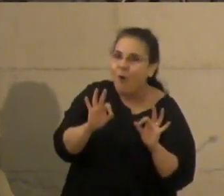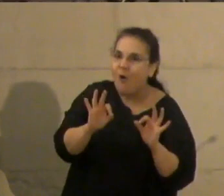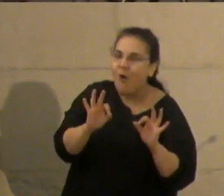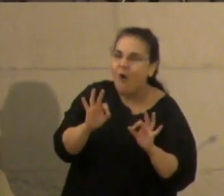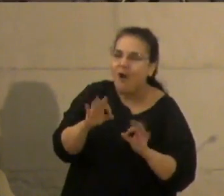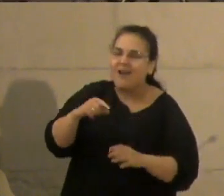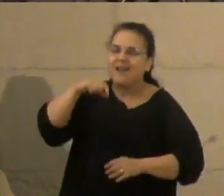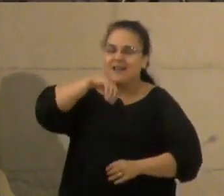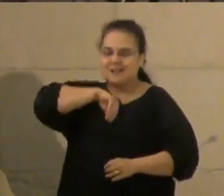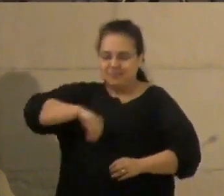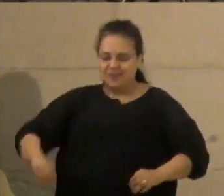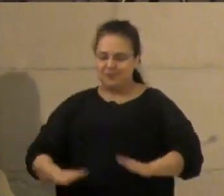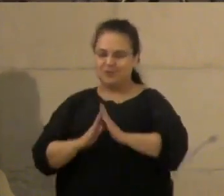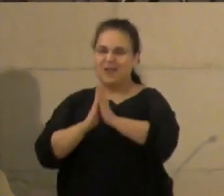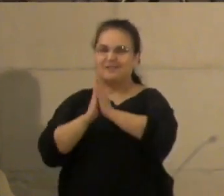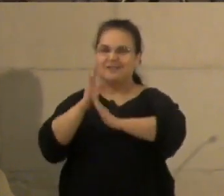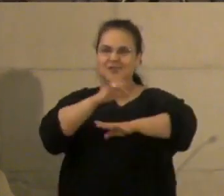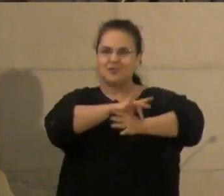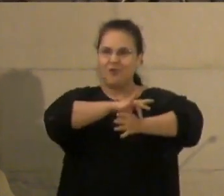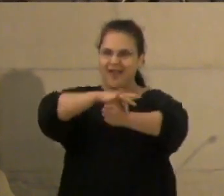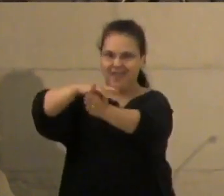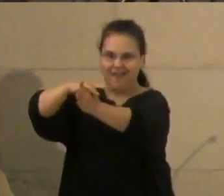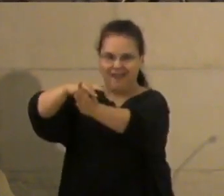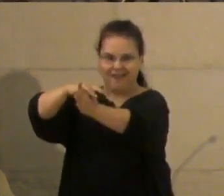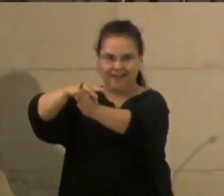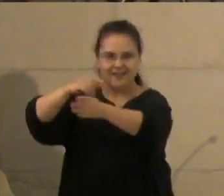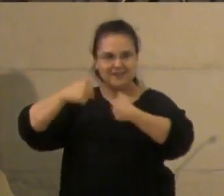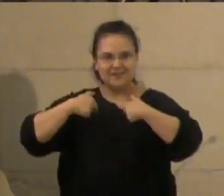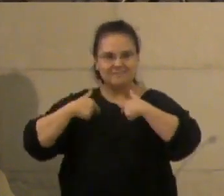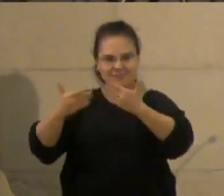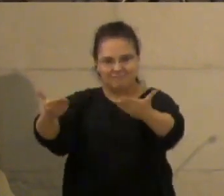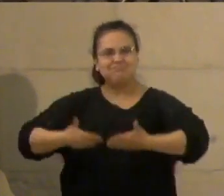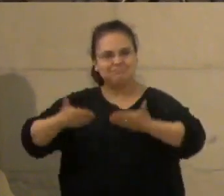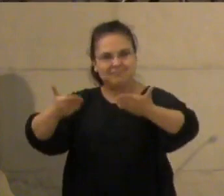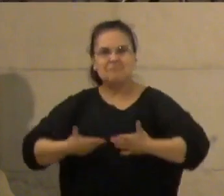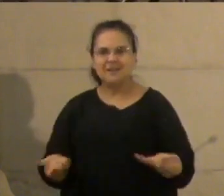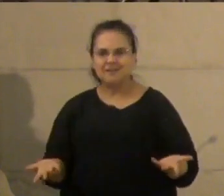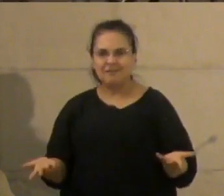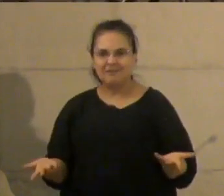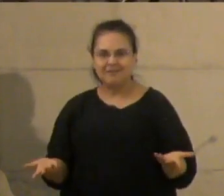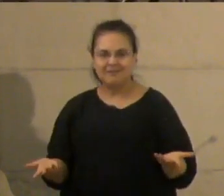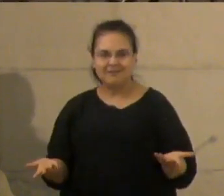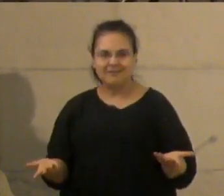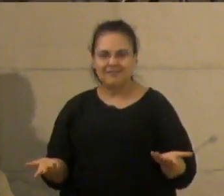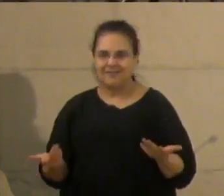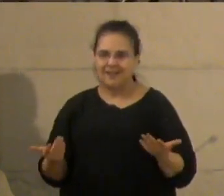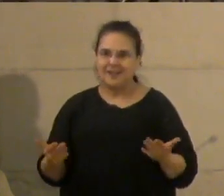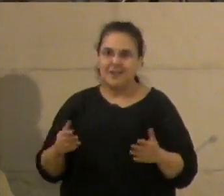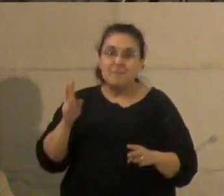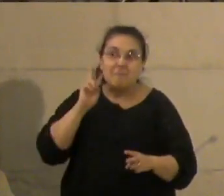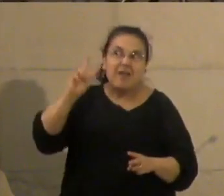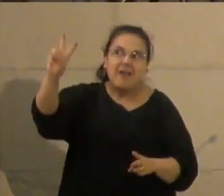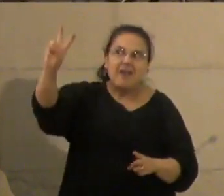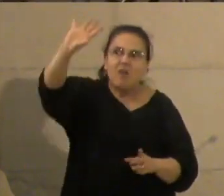guiar por el Espíritu Santo? Y a eso te invito, a eso nos invita la Iglesia. Y mirar al